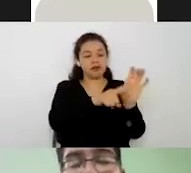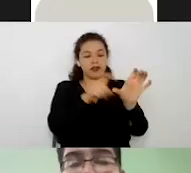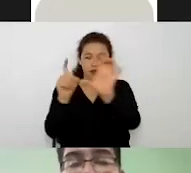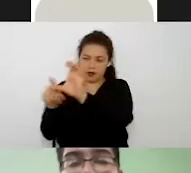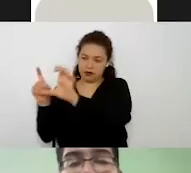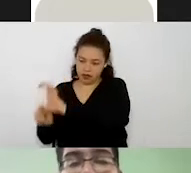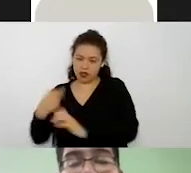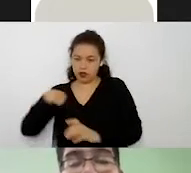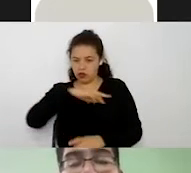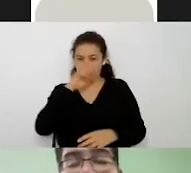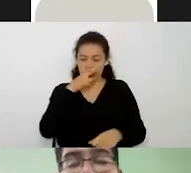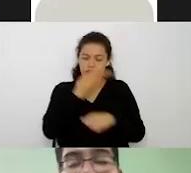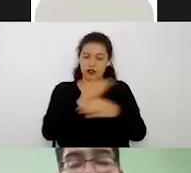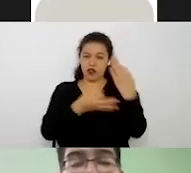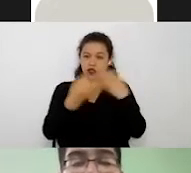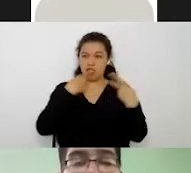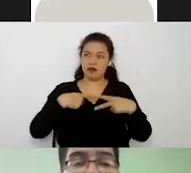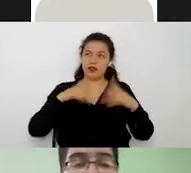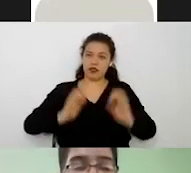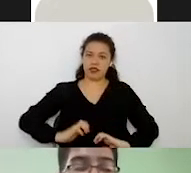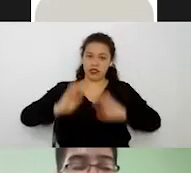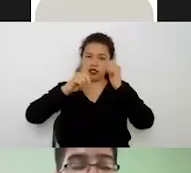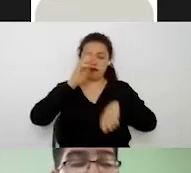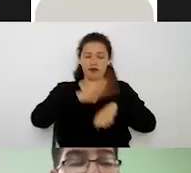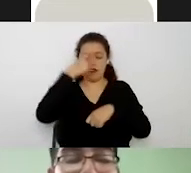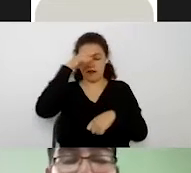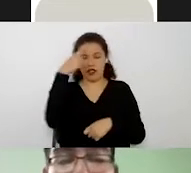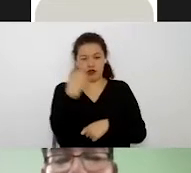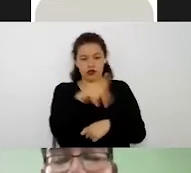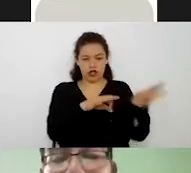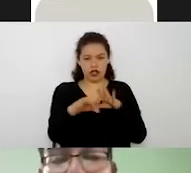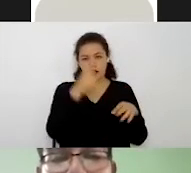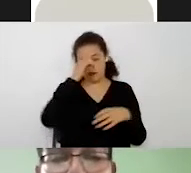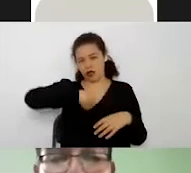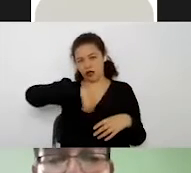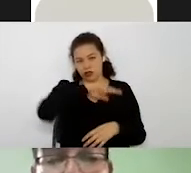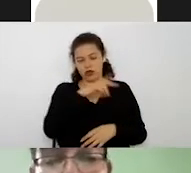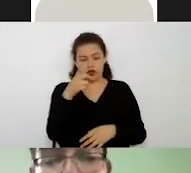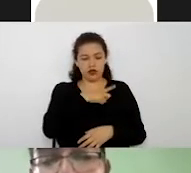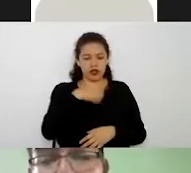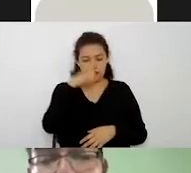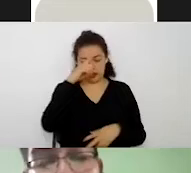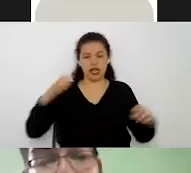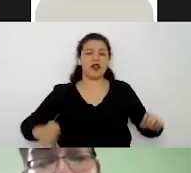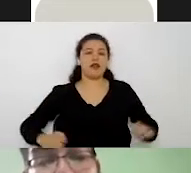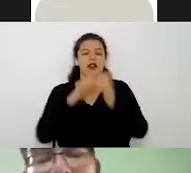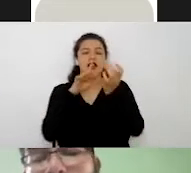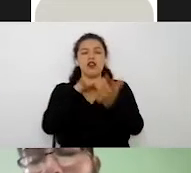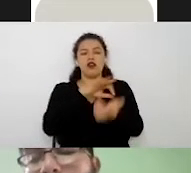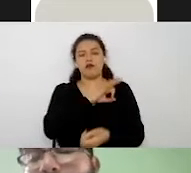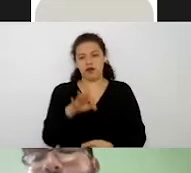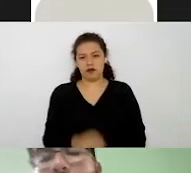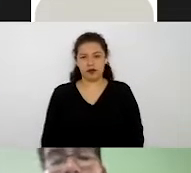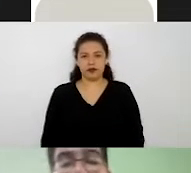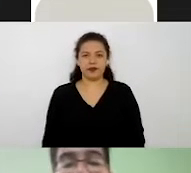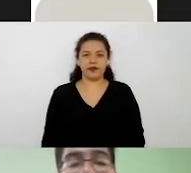tratar de facilitarles el trabajo y que nosotros mismos podamos ser de ayuda en caso de una emergencia. Y qué